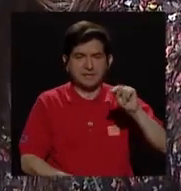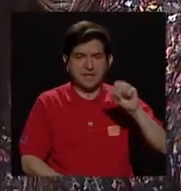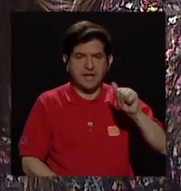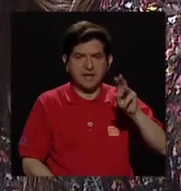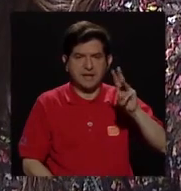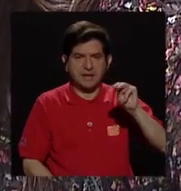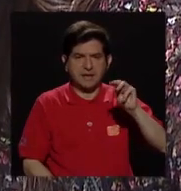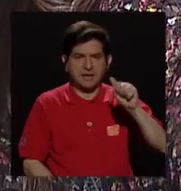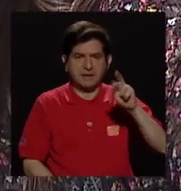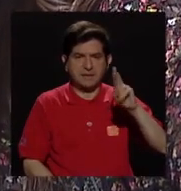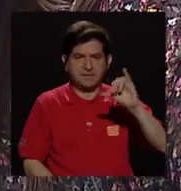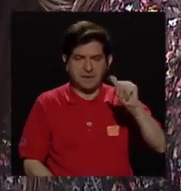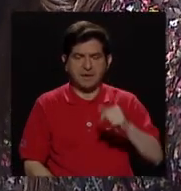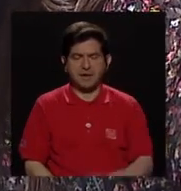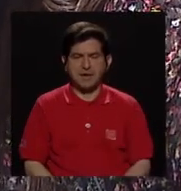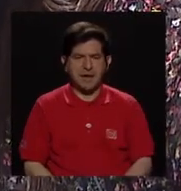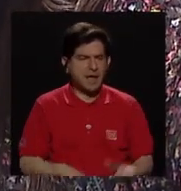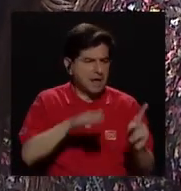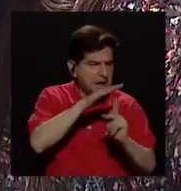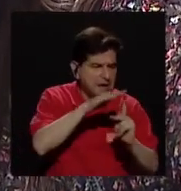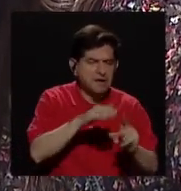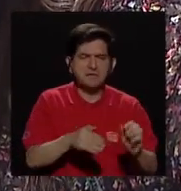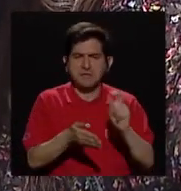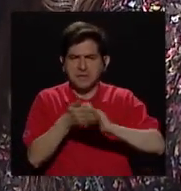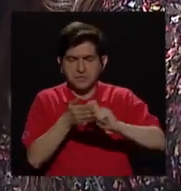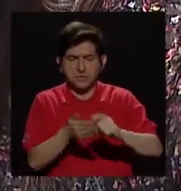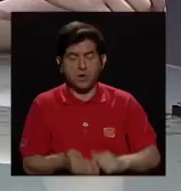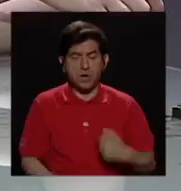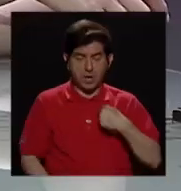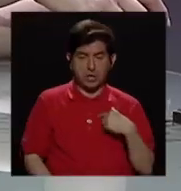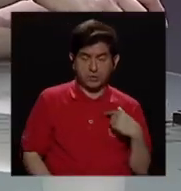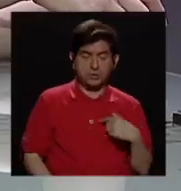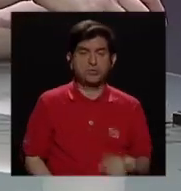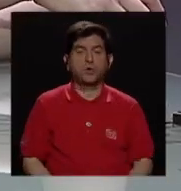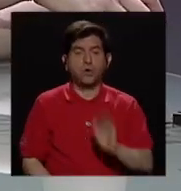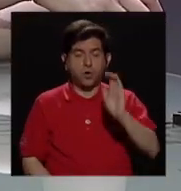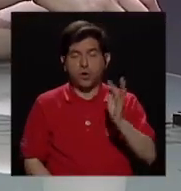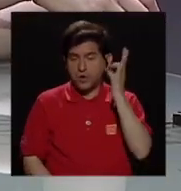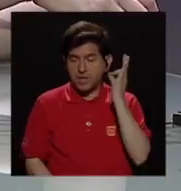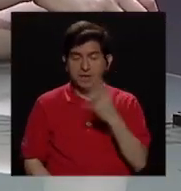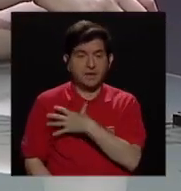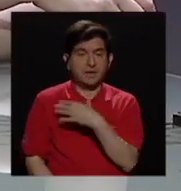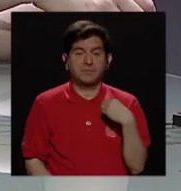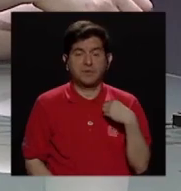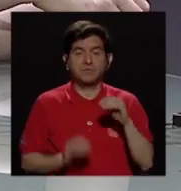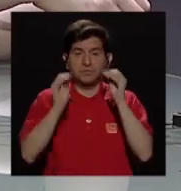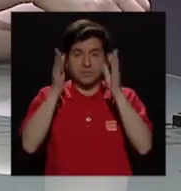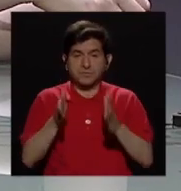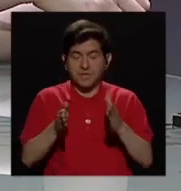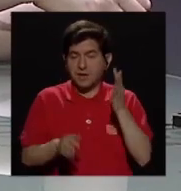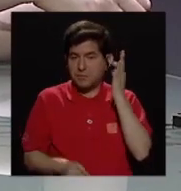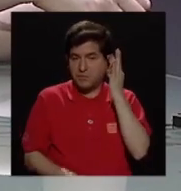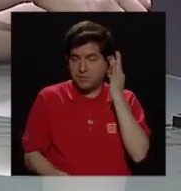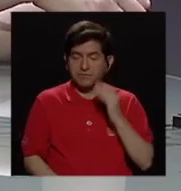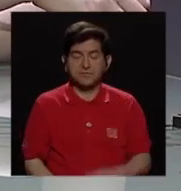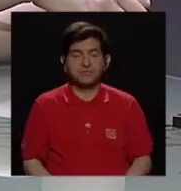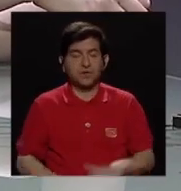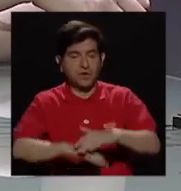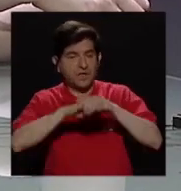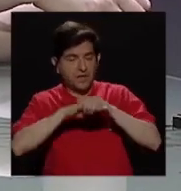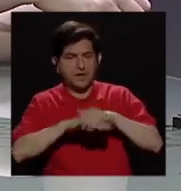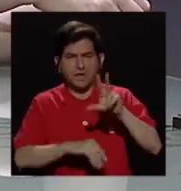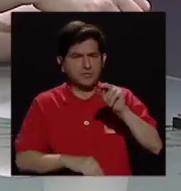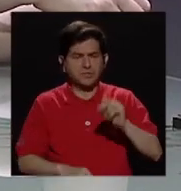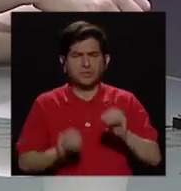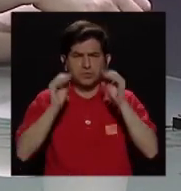o en la escuela, darme cuenta que yo, niña, me atrae mi maestra de inglés y no me atrae el profesor de educación física, o